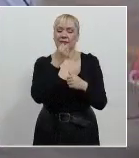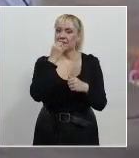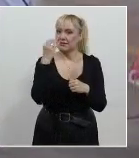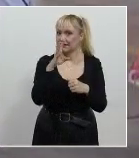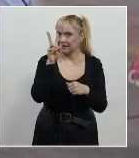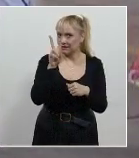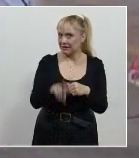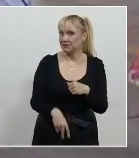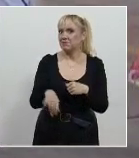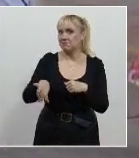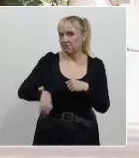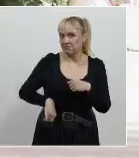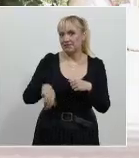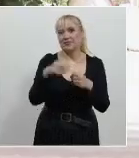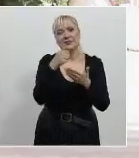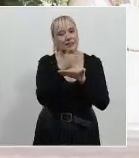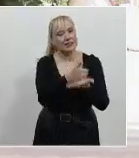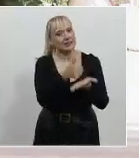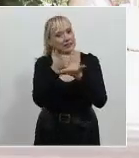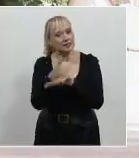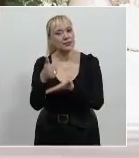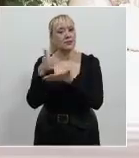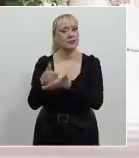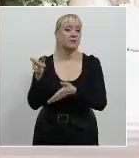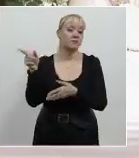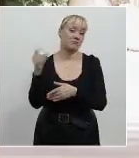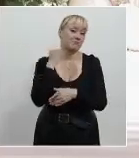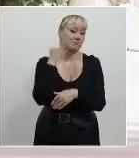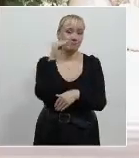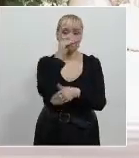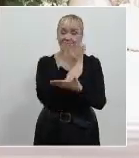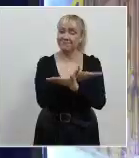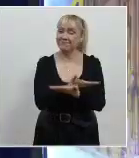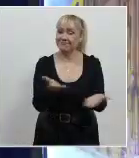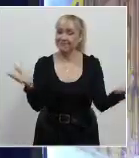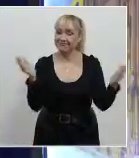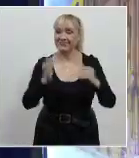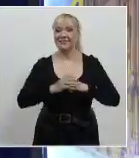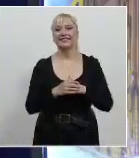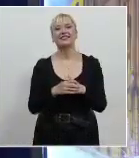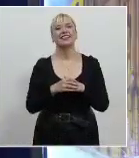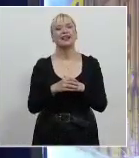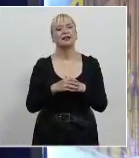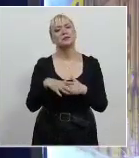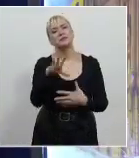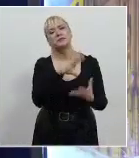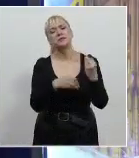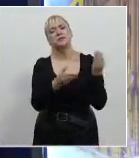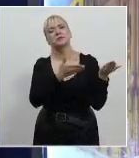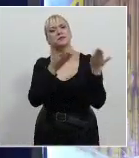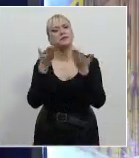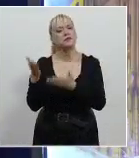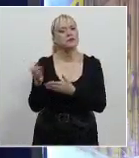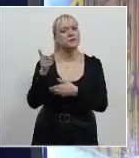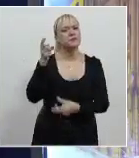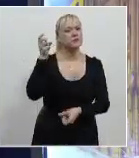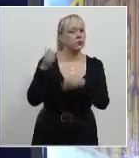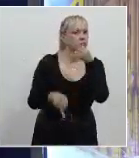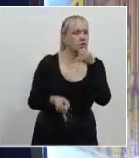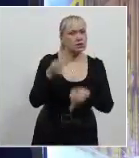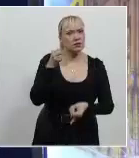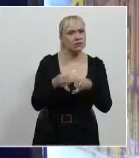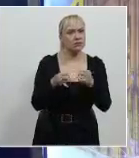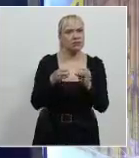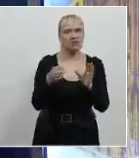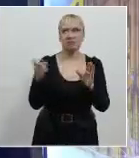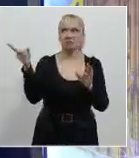información de Moisés Castillo, canal del Poder Judicial de la Federación. Y en otra información, uno de los juzgadores que fue